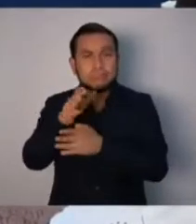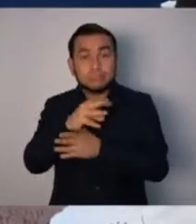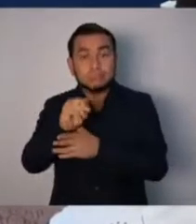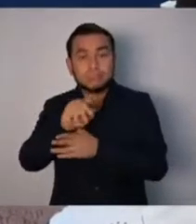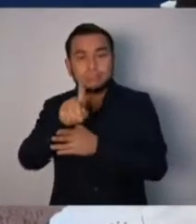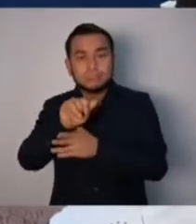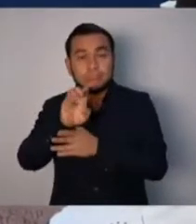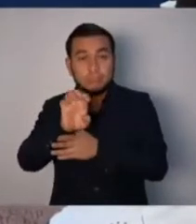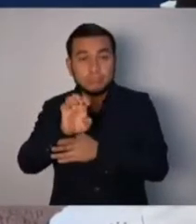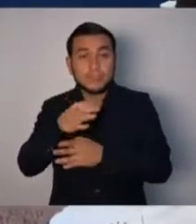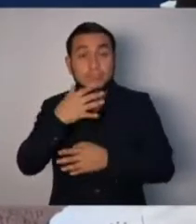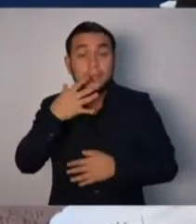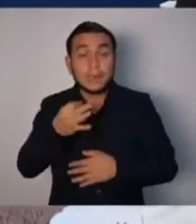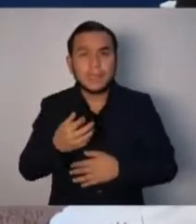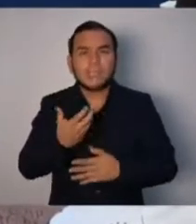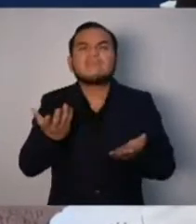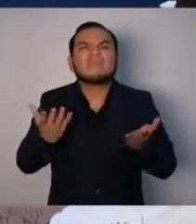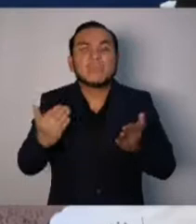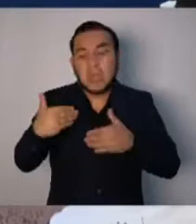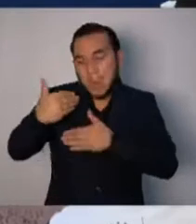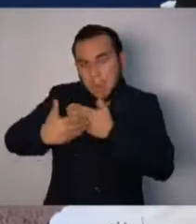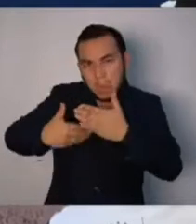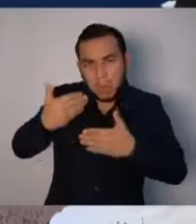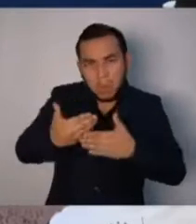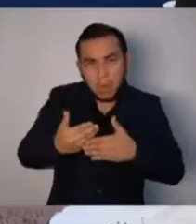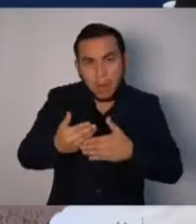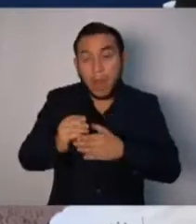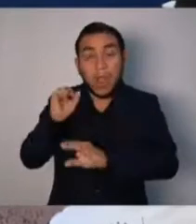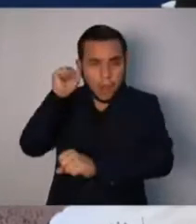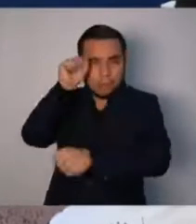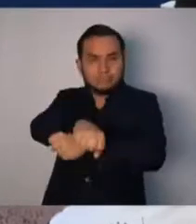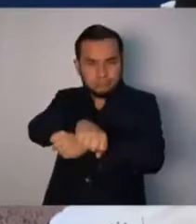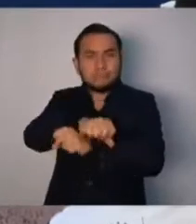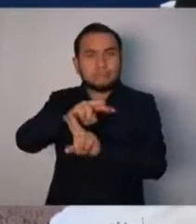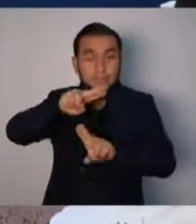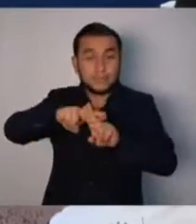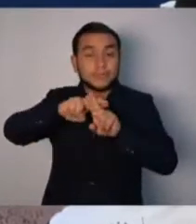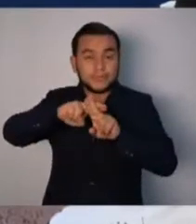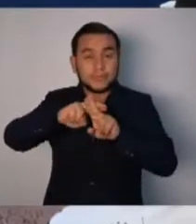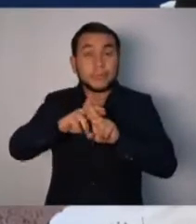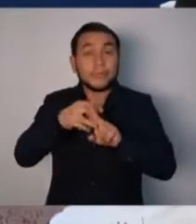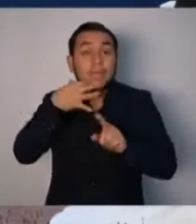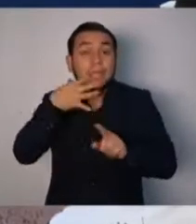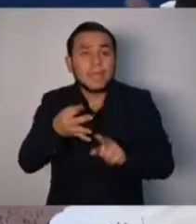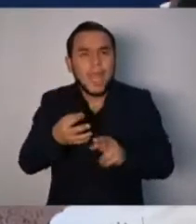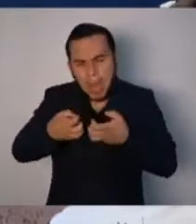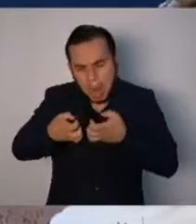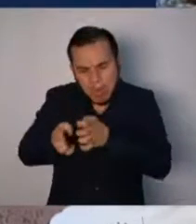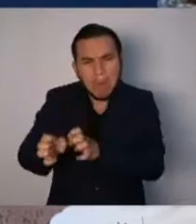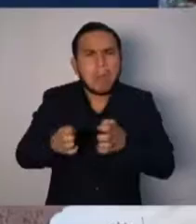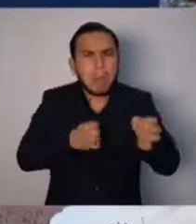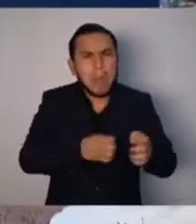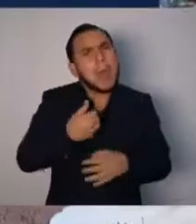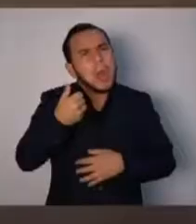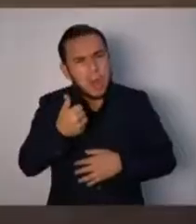mauricio fue una especie de transición que nos ayudó a derrotar arena y dije bueno la verdad es que estratégicamente tiene sentido